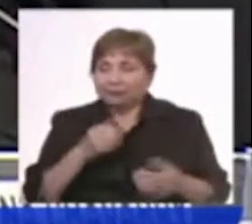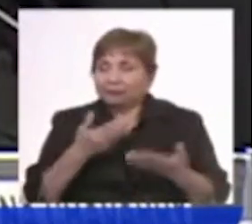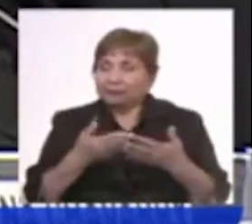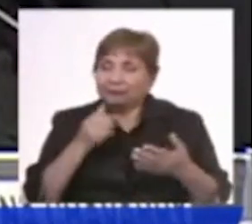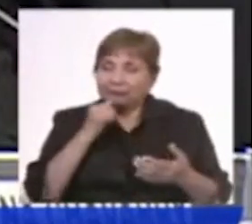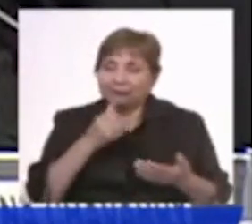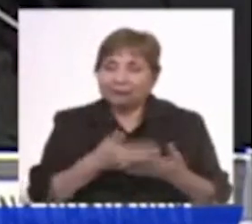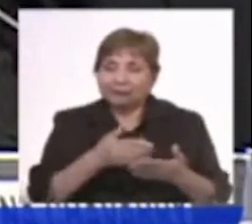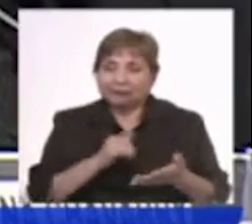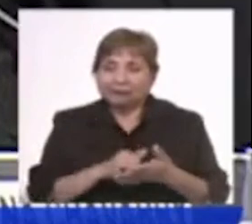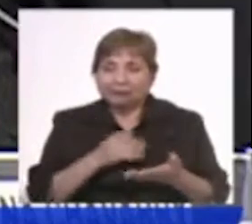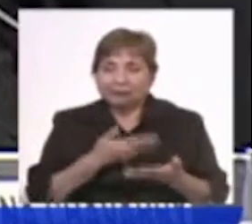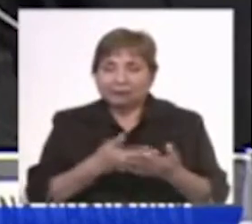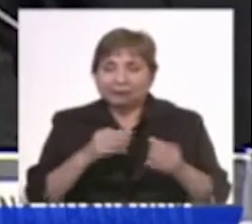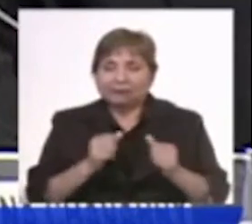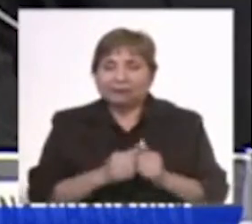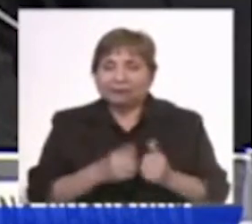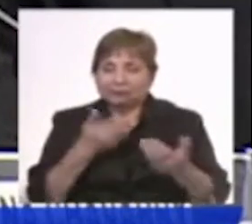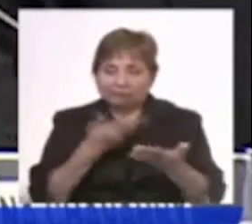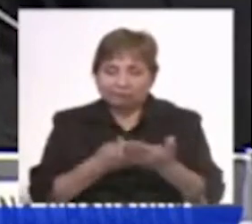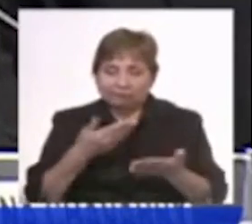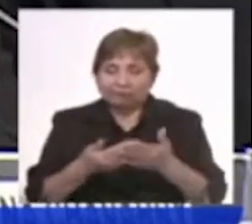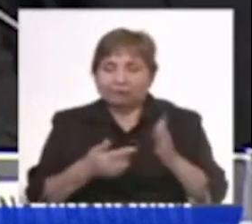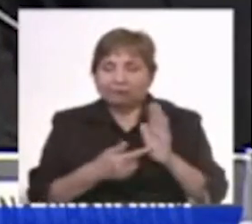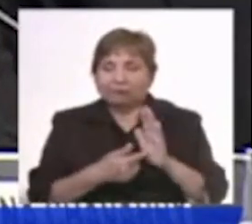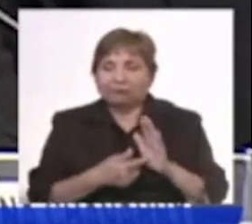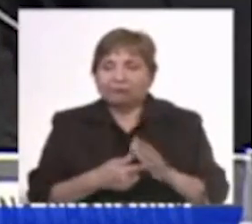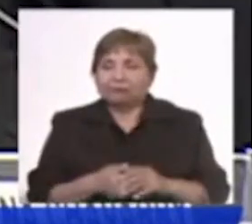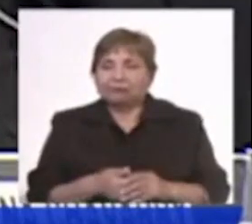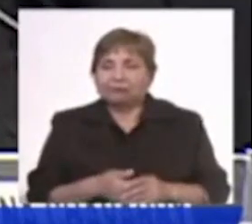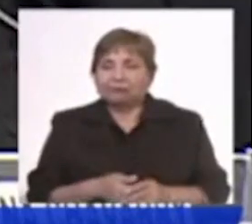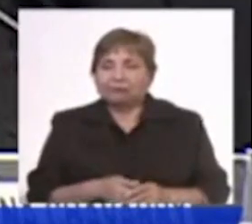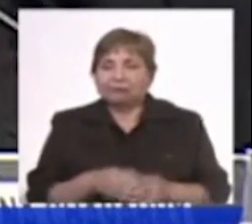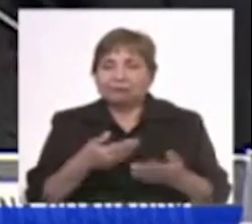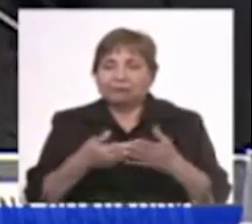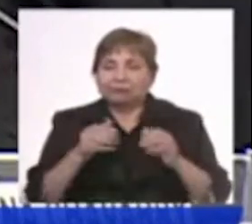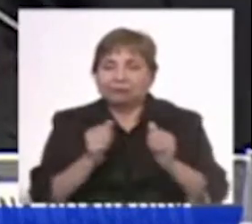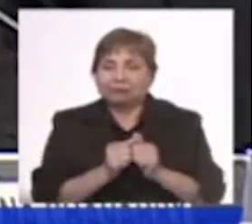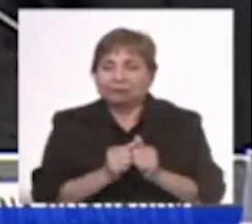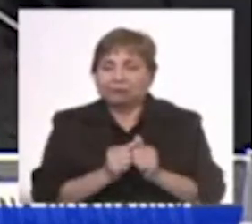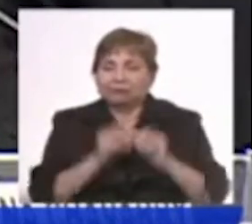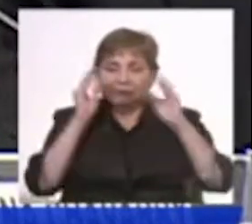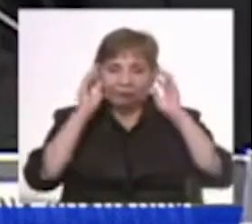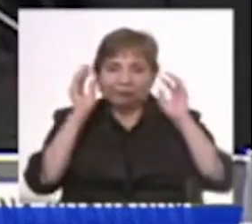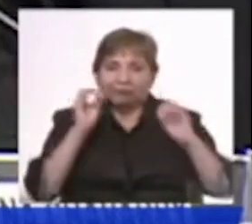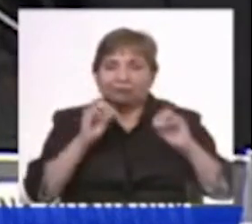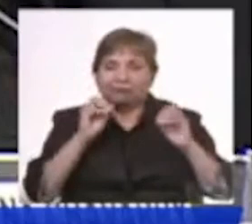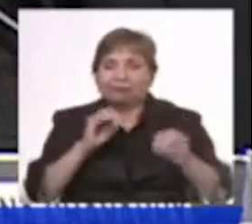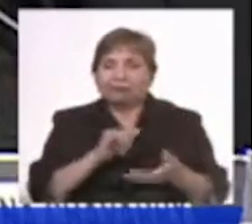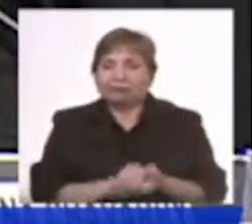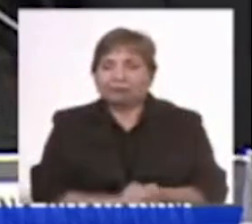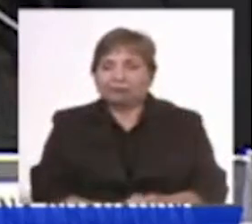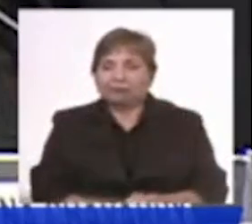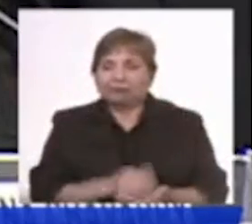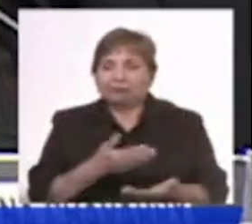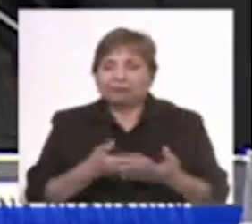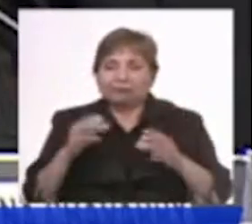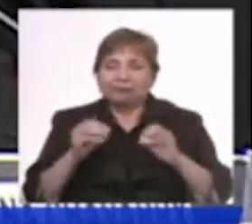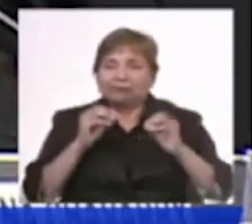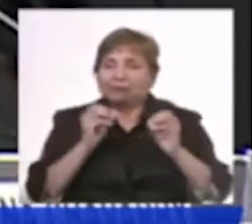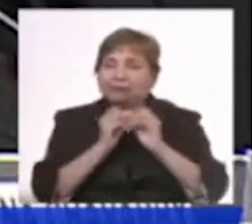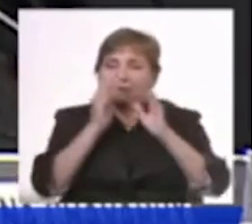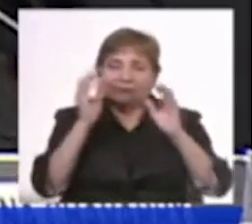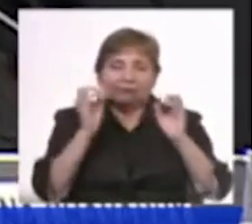la necesidad está debidamente comprobada, porque cada vez que dejas de atender oportunamente se deteriora cada día